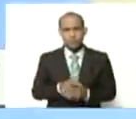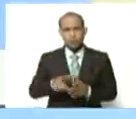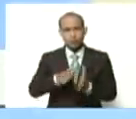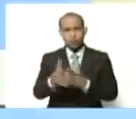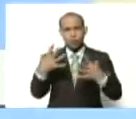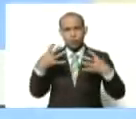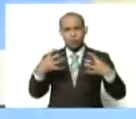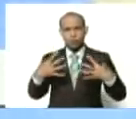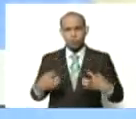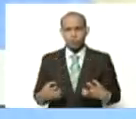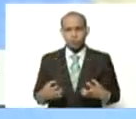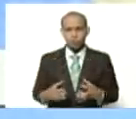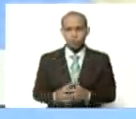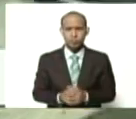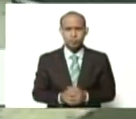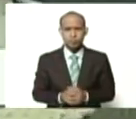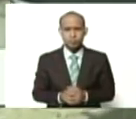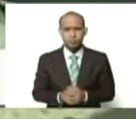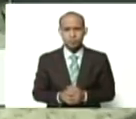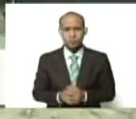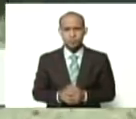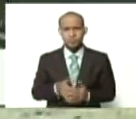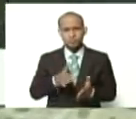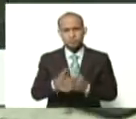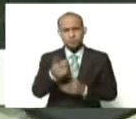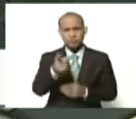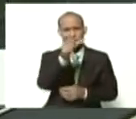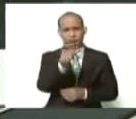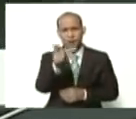en pantalla y el paciente recibe de manera